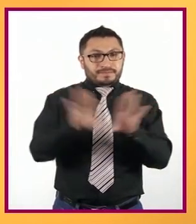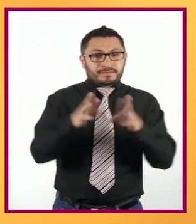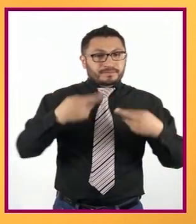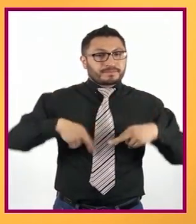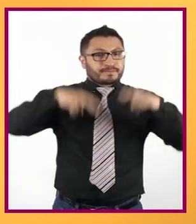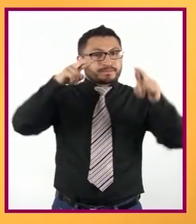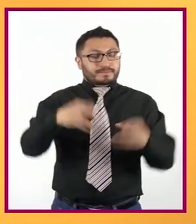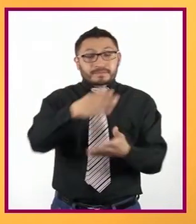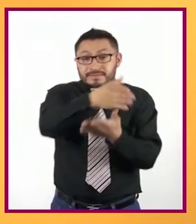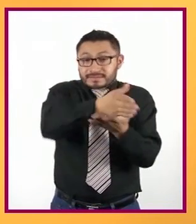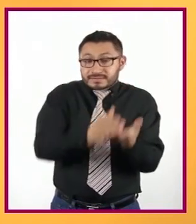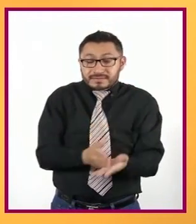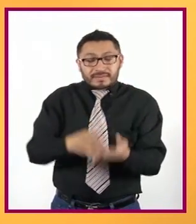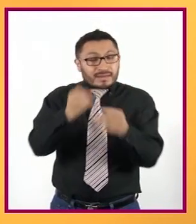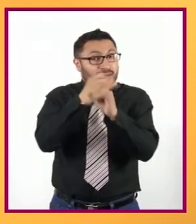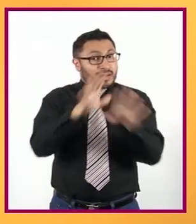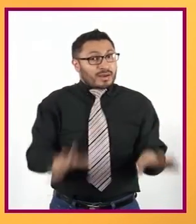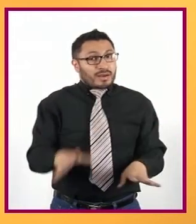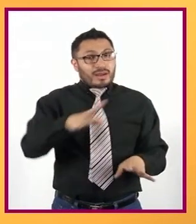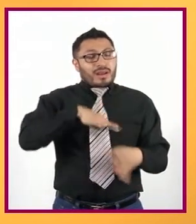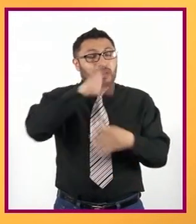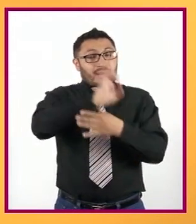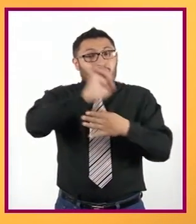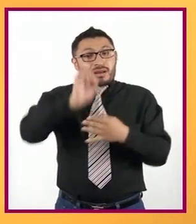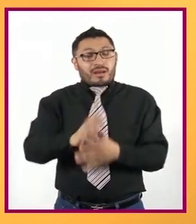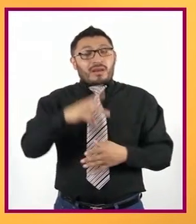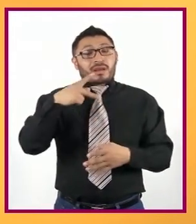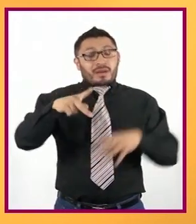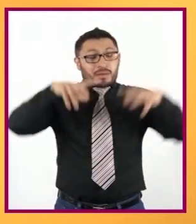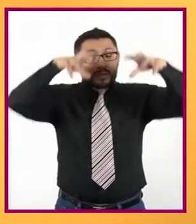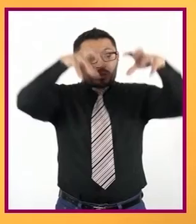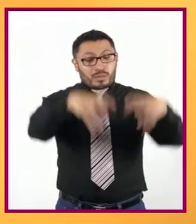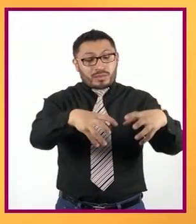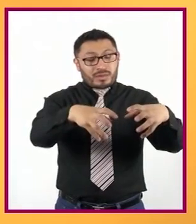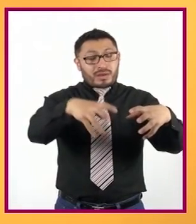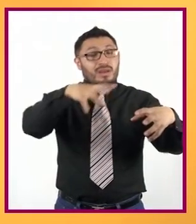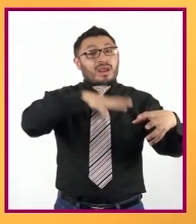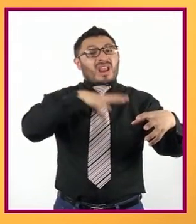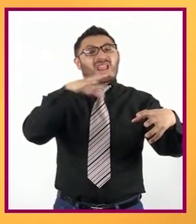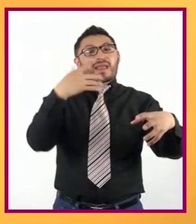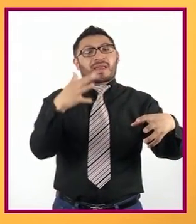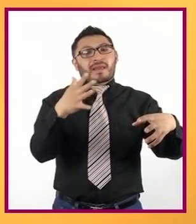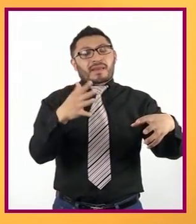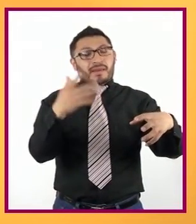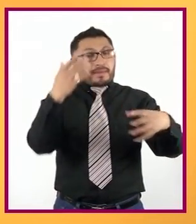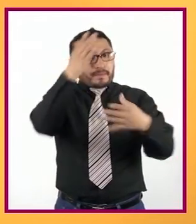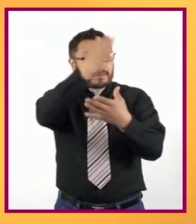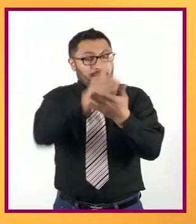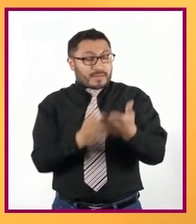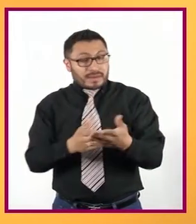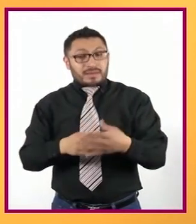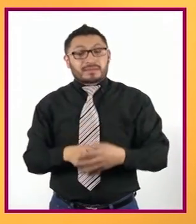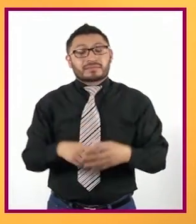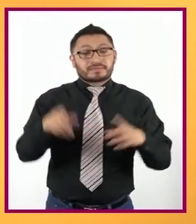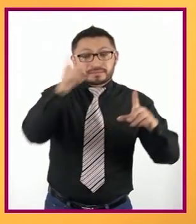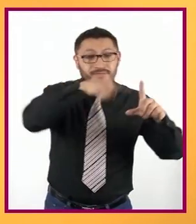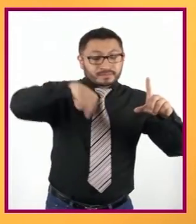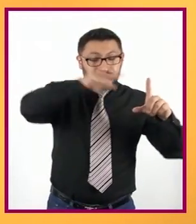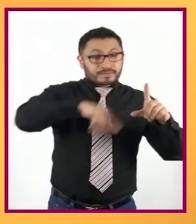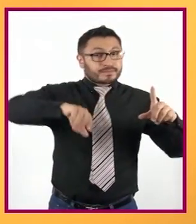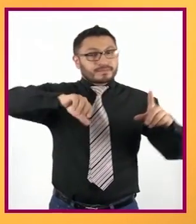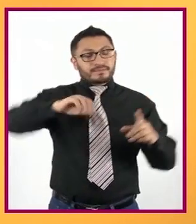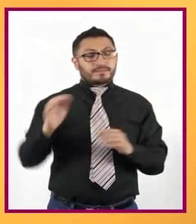representa la mitad de los datos, entonces su sector ocupará la mitad de la gráfica. Por otro lado,